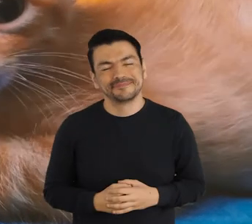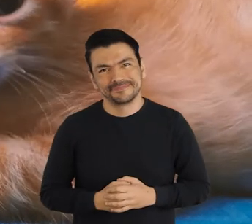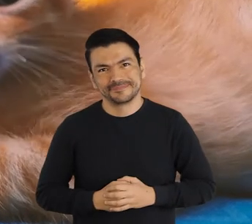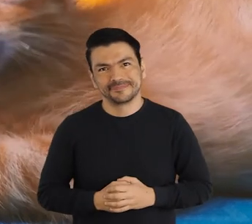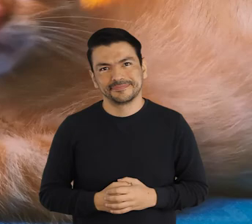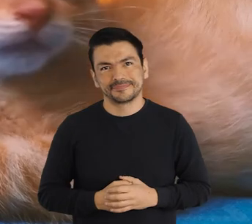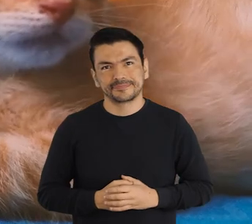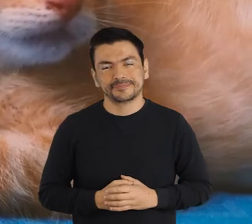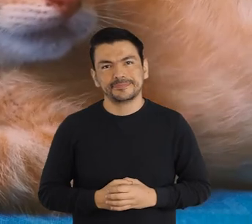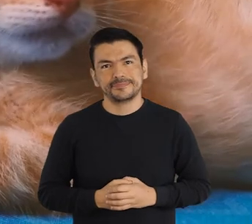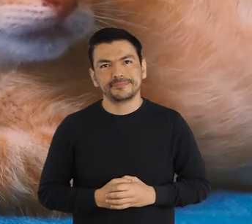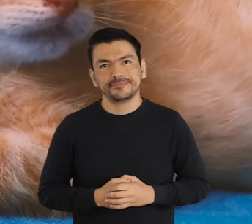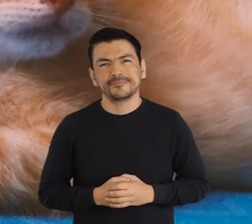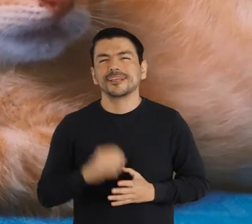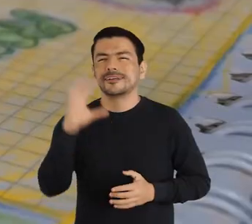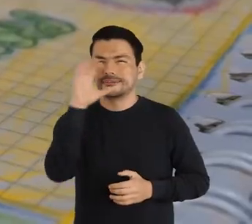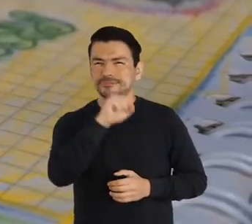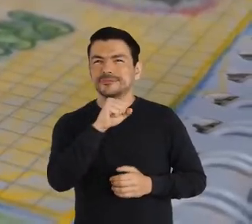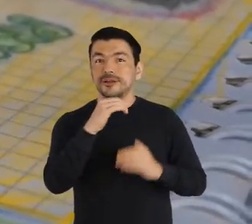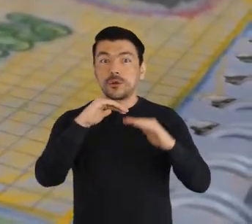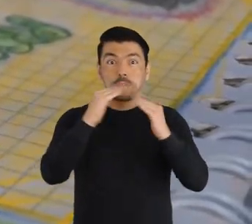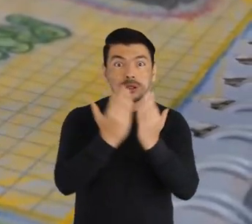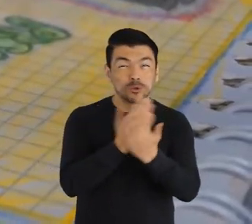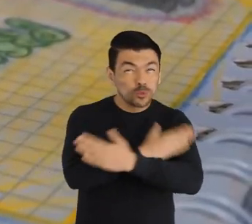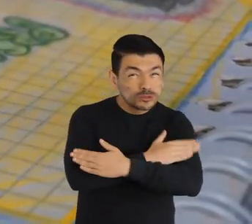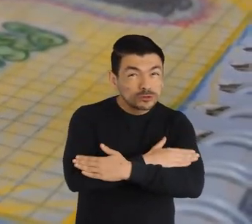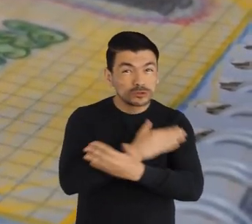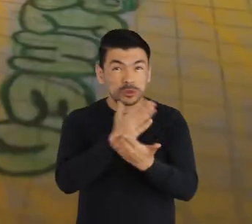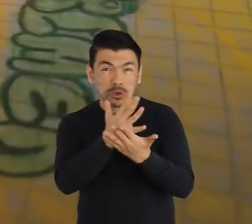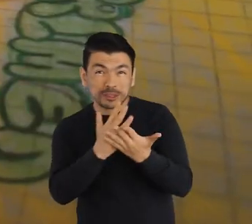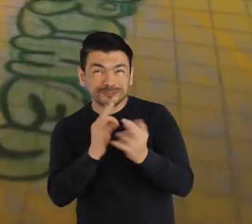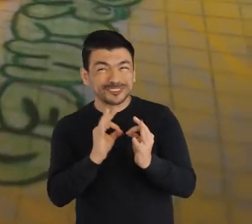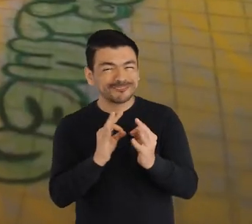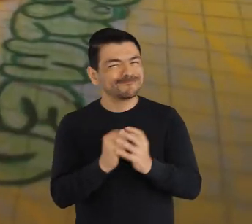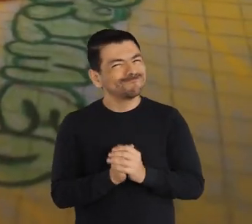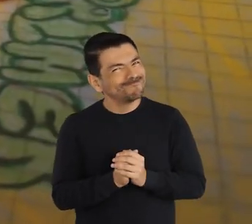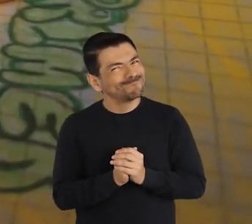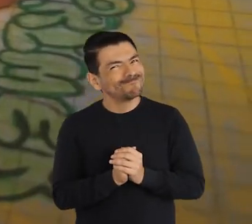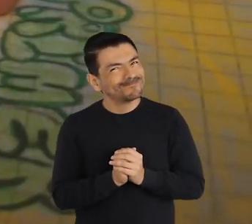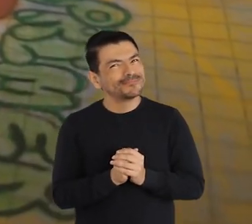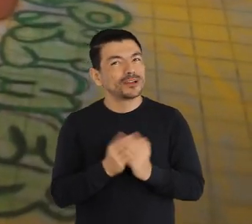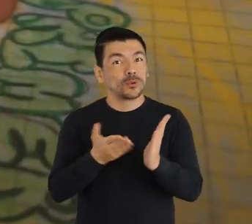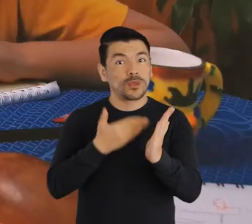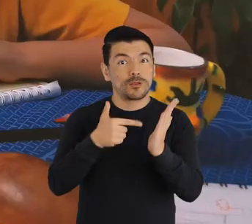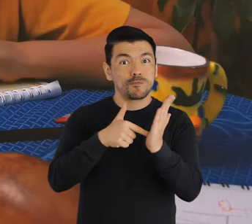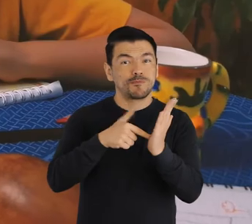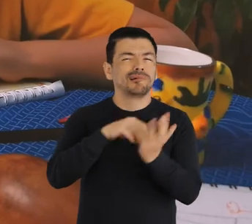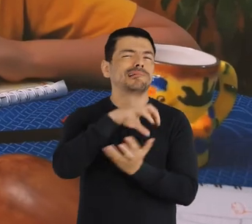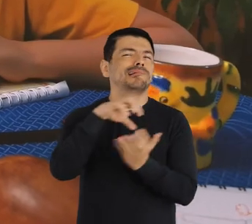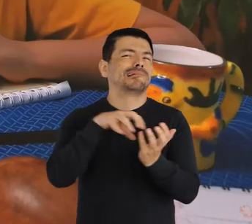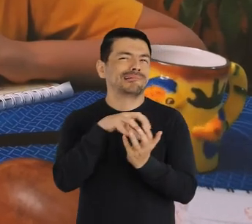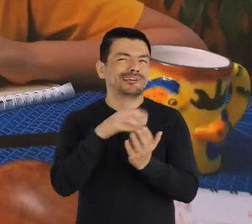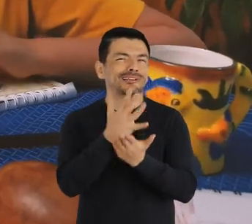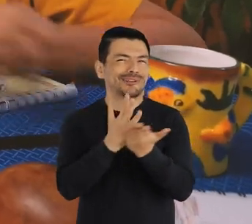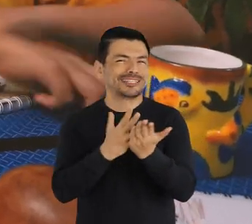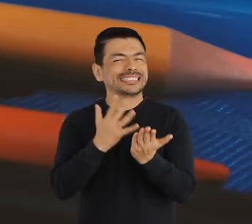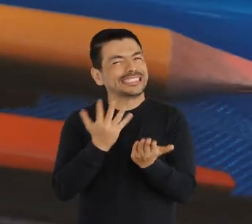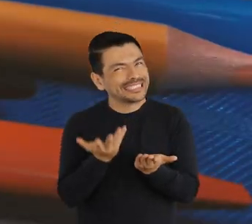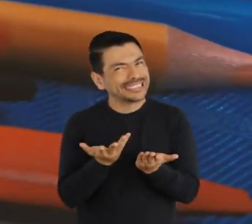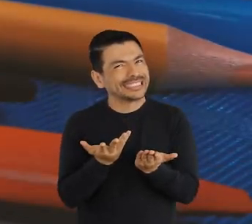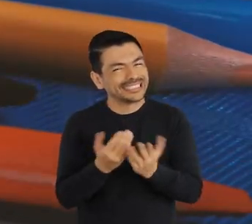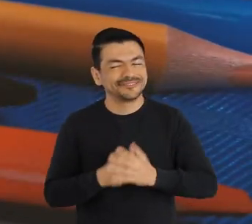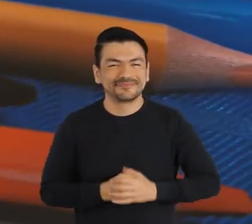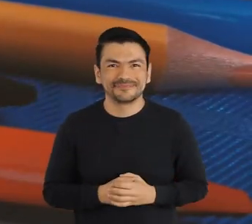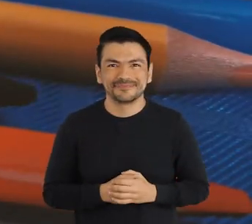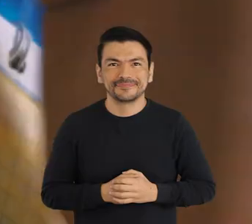Sé que no eres el más aplicado y obediente en la escuela. El desorden de tus cuadernos y tus calificaciones te delatan,